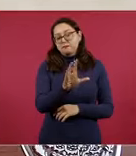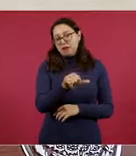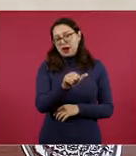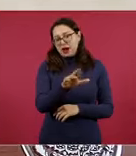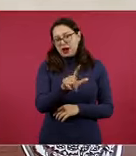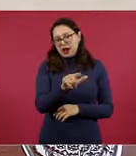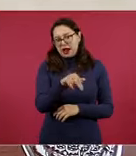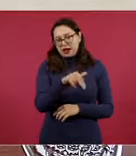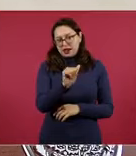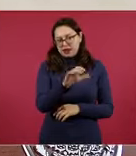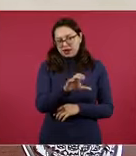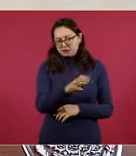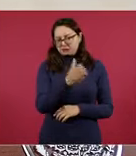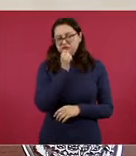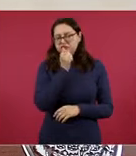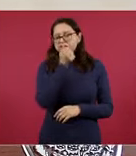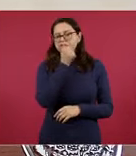los